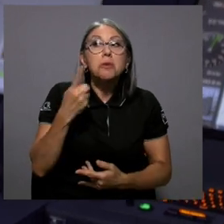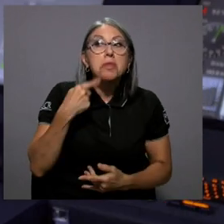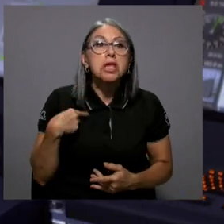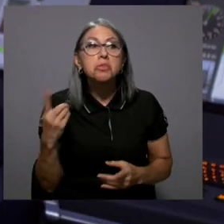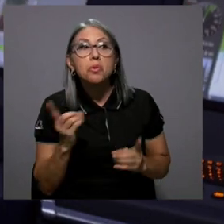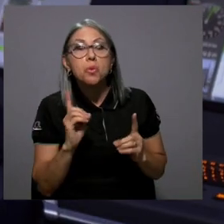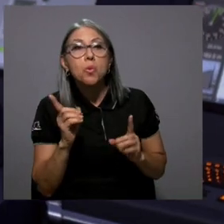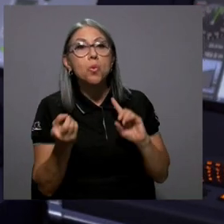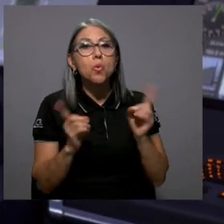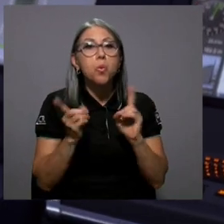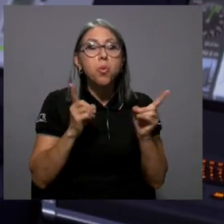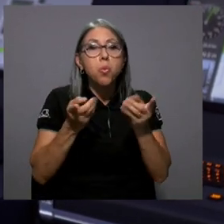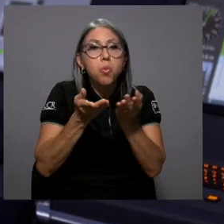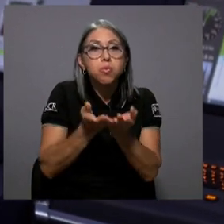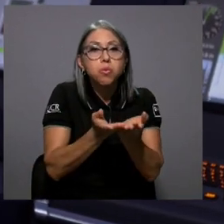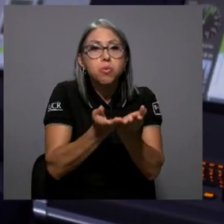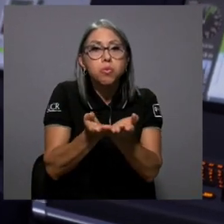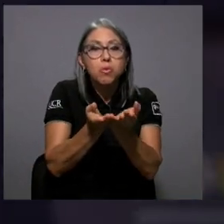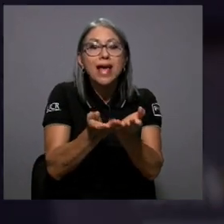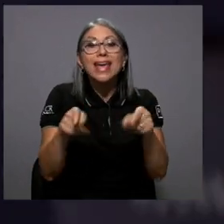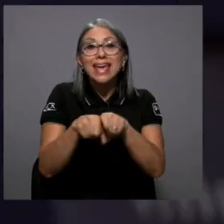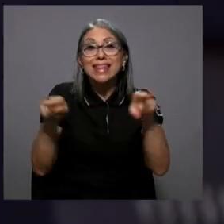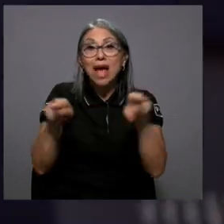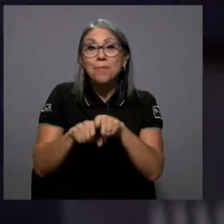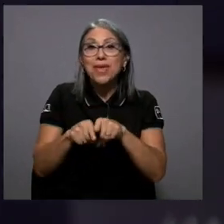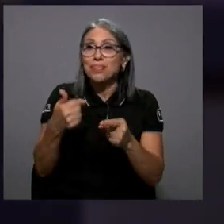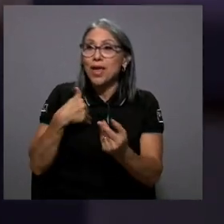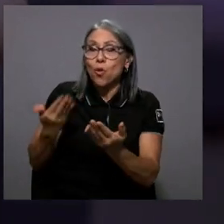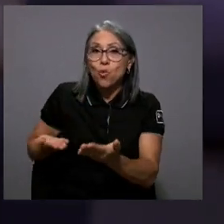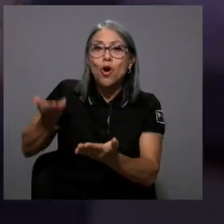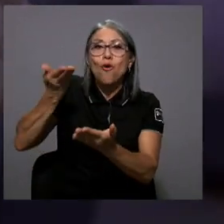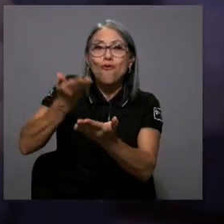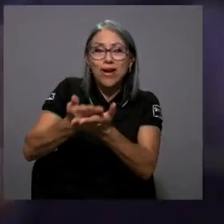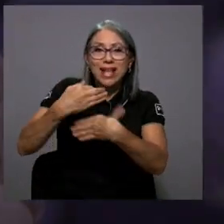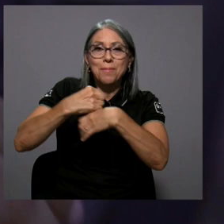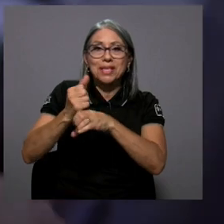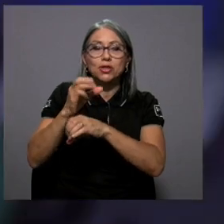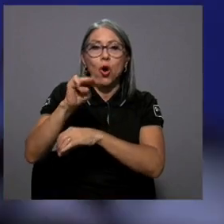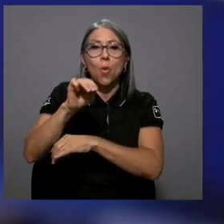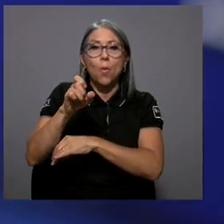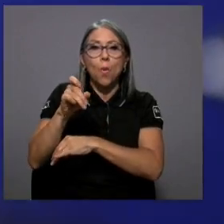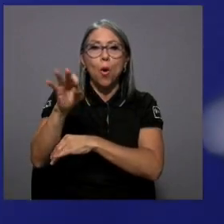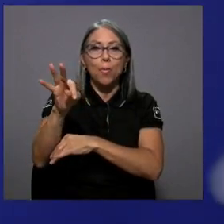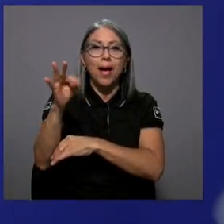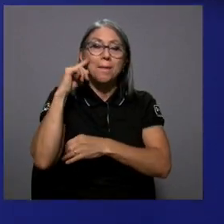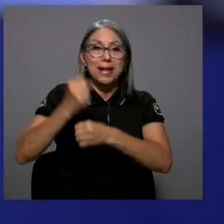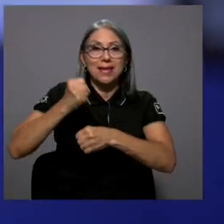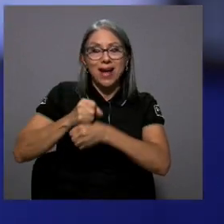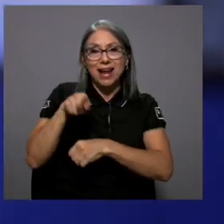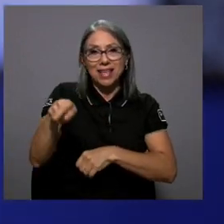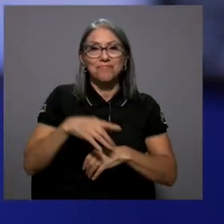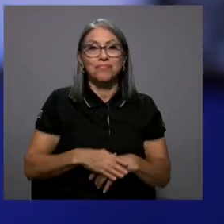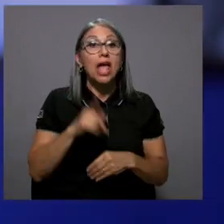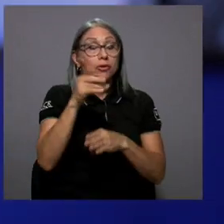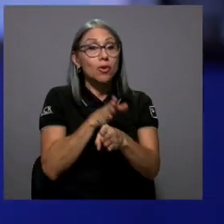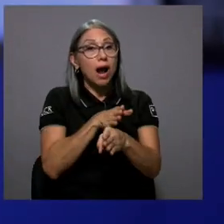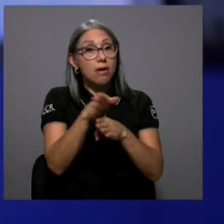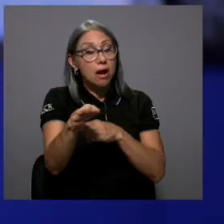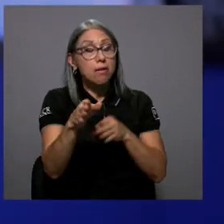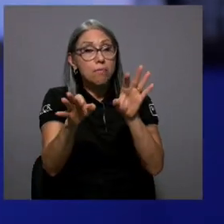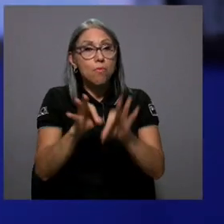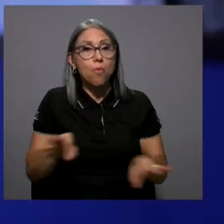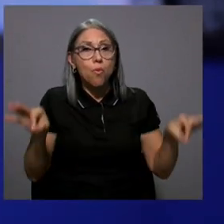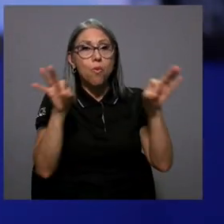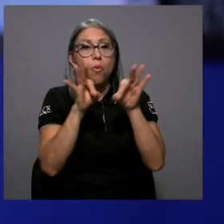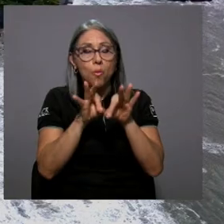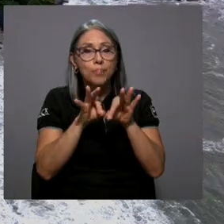¿verdad?, para la asignación de un buque y también tengo una oferta por parte del MOP para trabajar ahí. Es una carrera